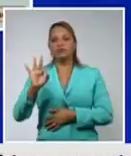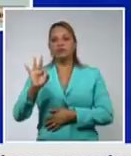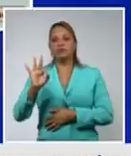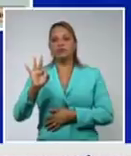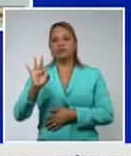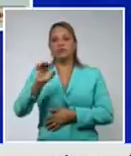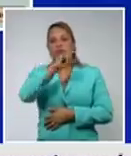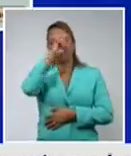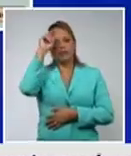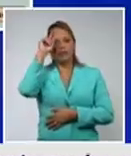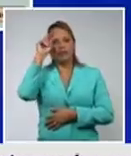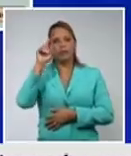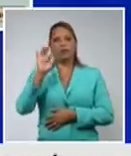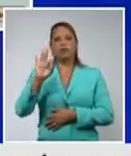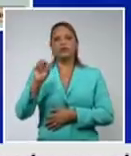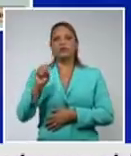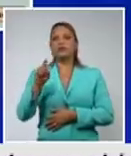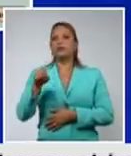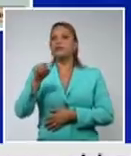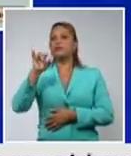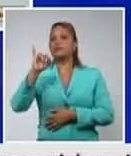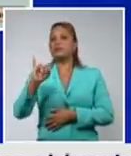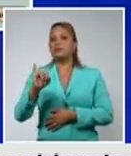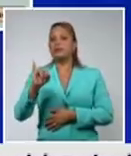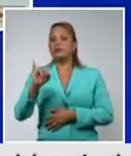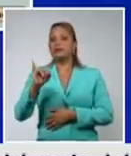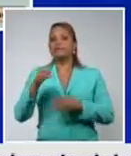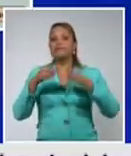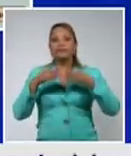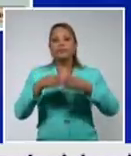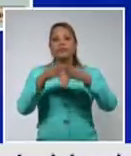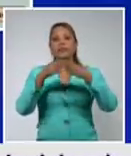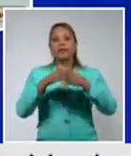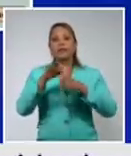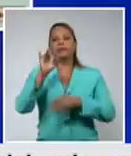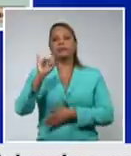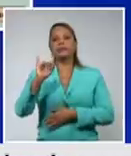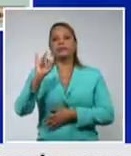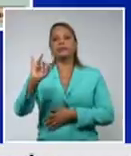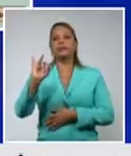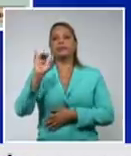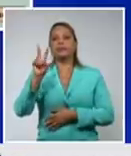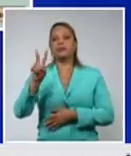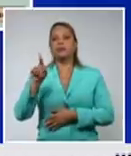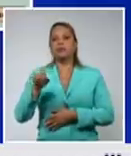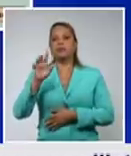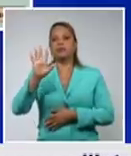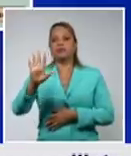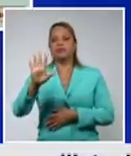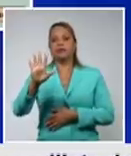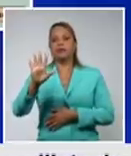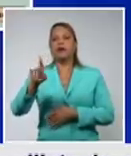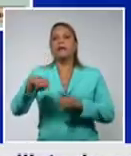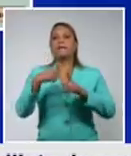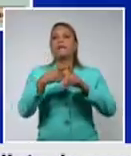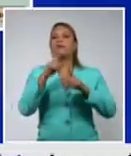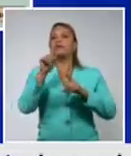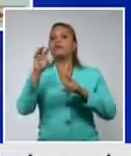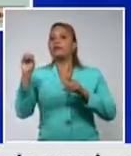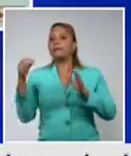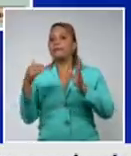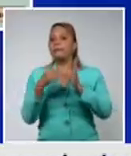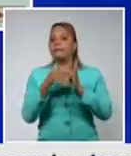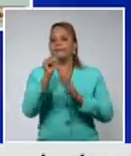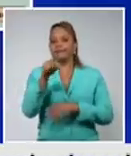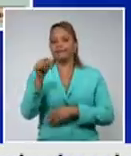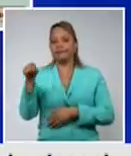Espíritus, 80,6. Y Granma, 72,5 por 100.000 habitantes, para mencionar